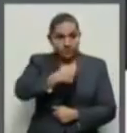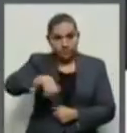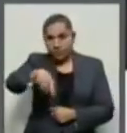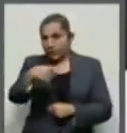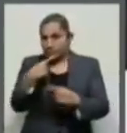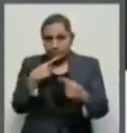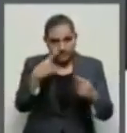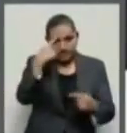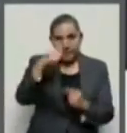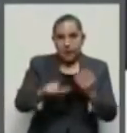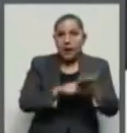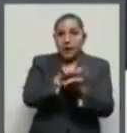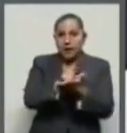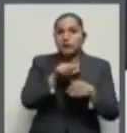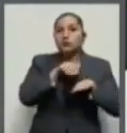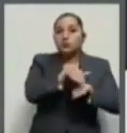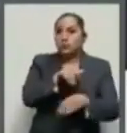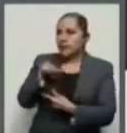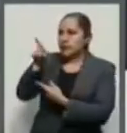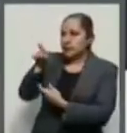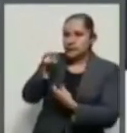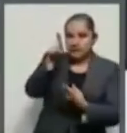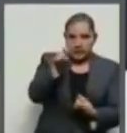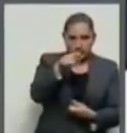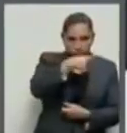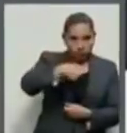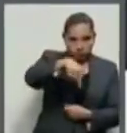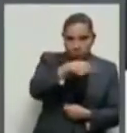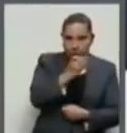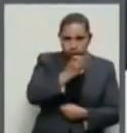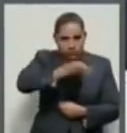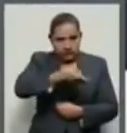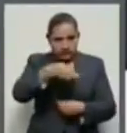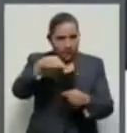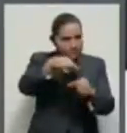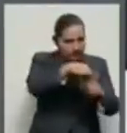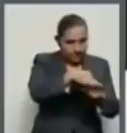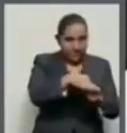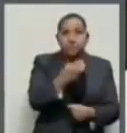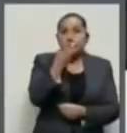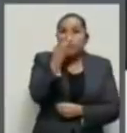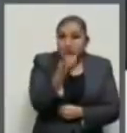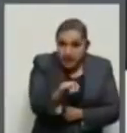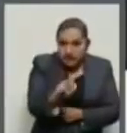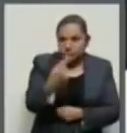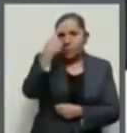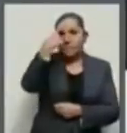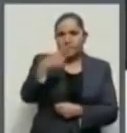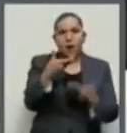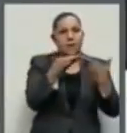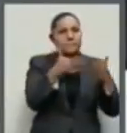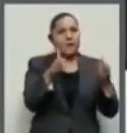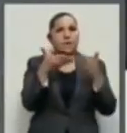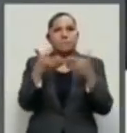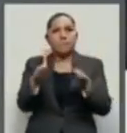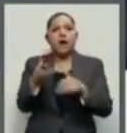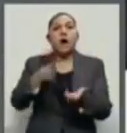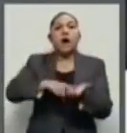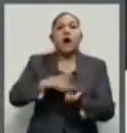ingresos y con ello adelantar la liberalización del mercado de las